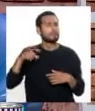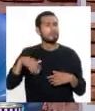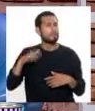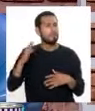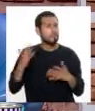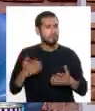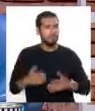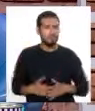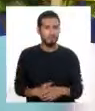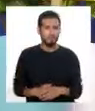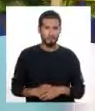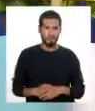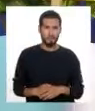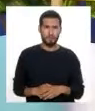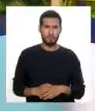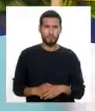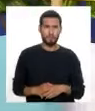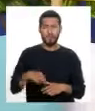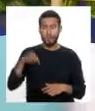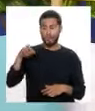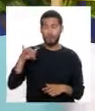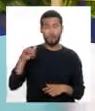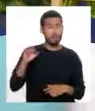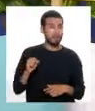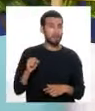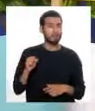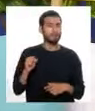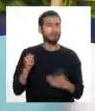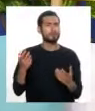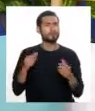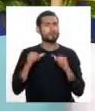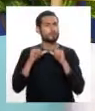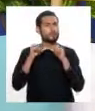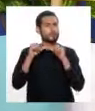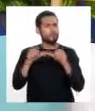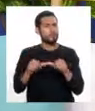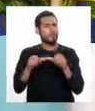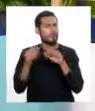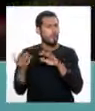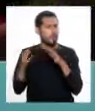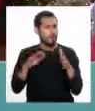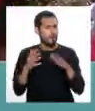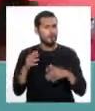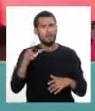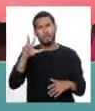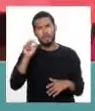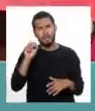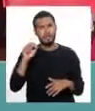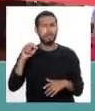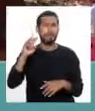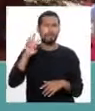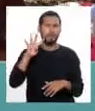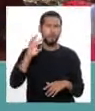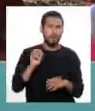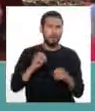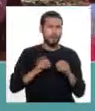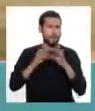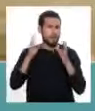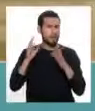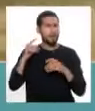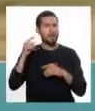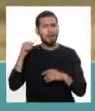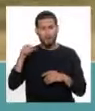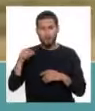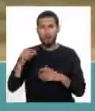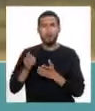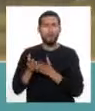necesarias? Las PIAS tienen una duración aproximadamente entre 30 y 40 días cada uno